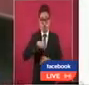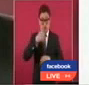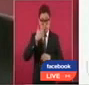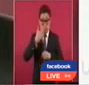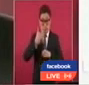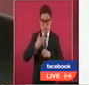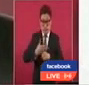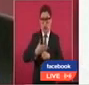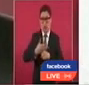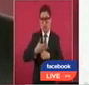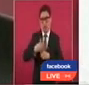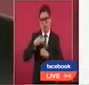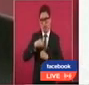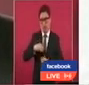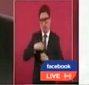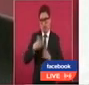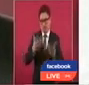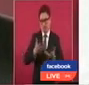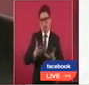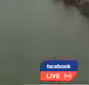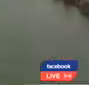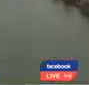corresponde.